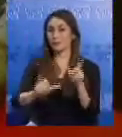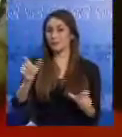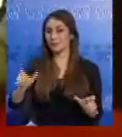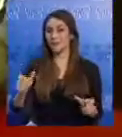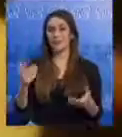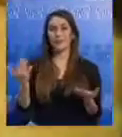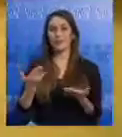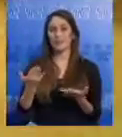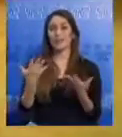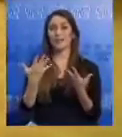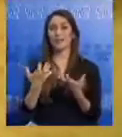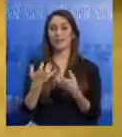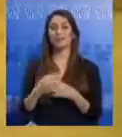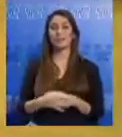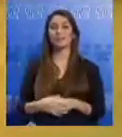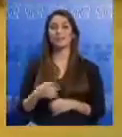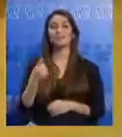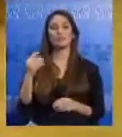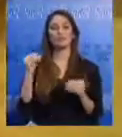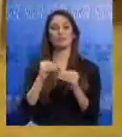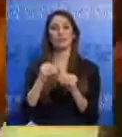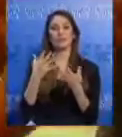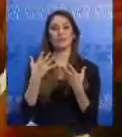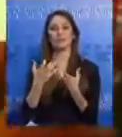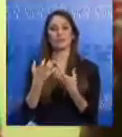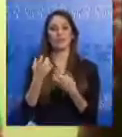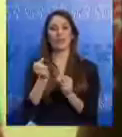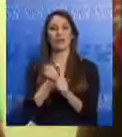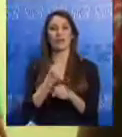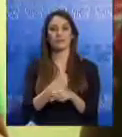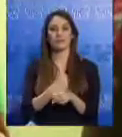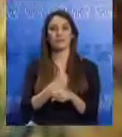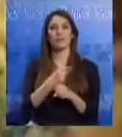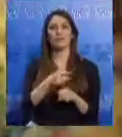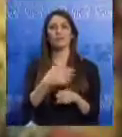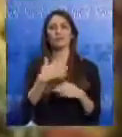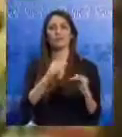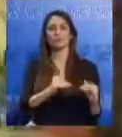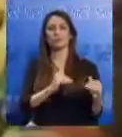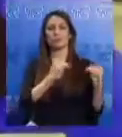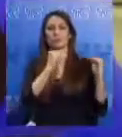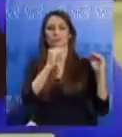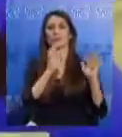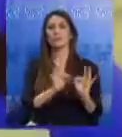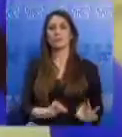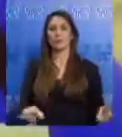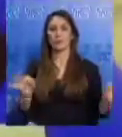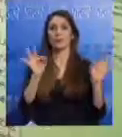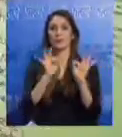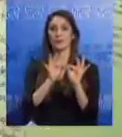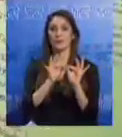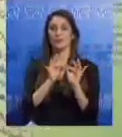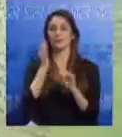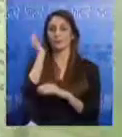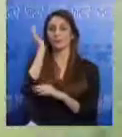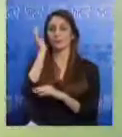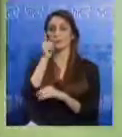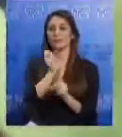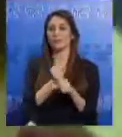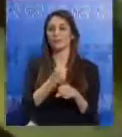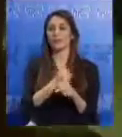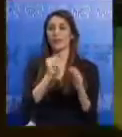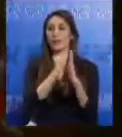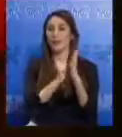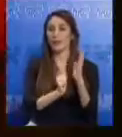vaya empapando de lo que del gran nivel y la gran importancia de la conferencia a tratarse y la agenda